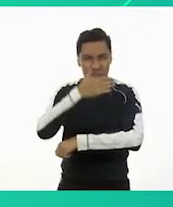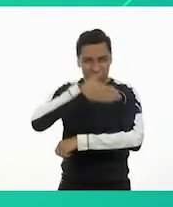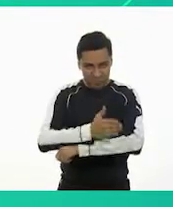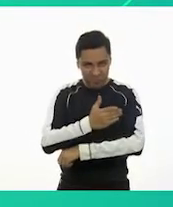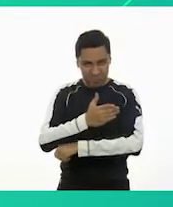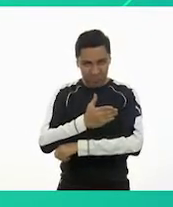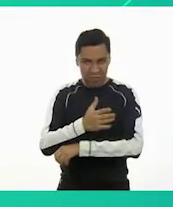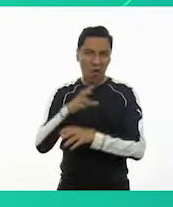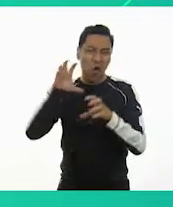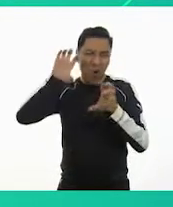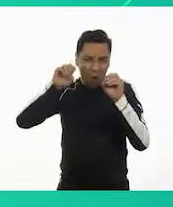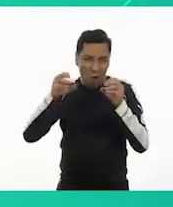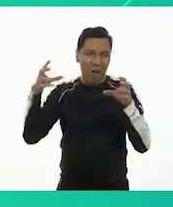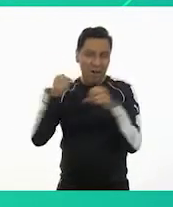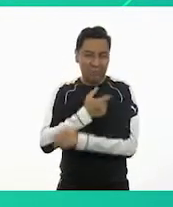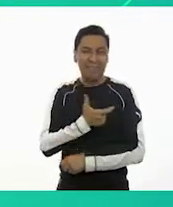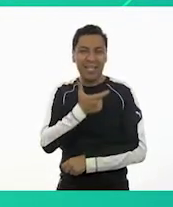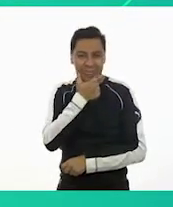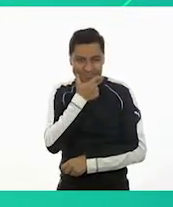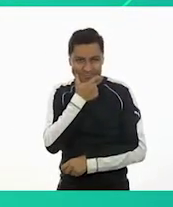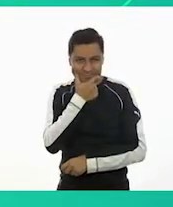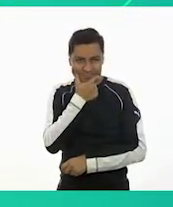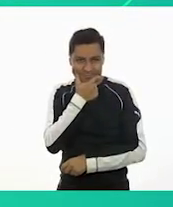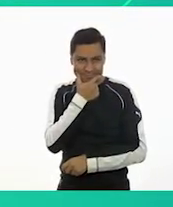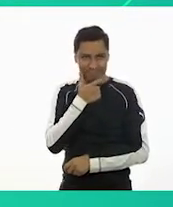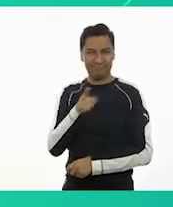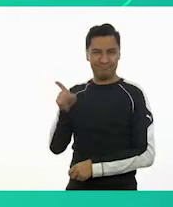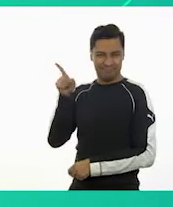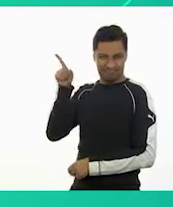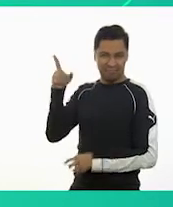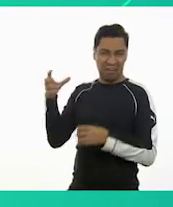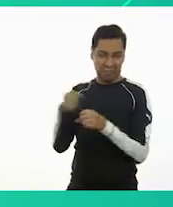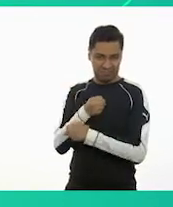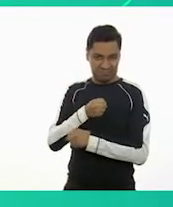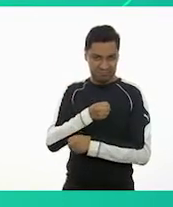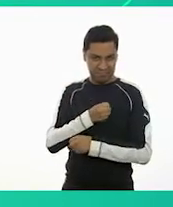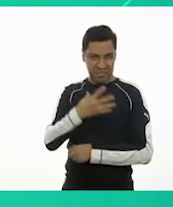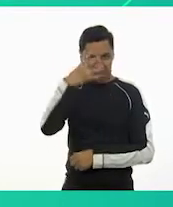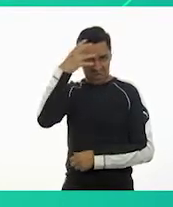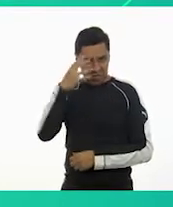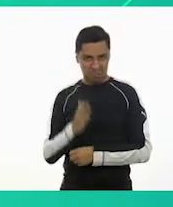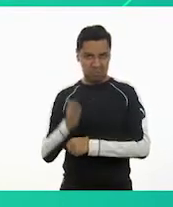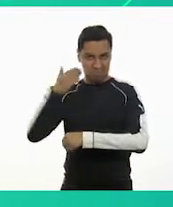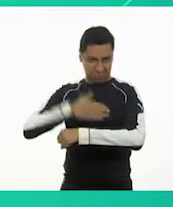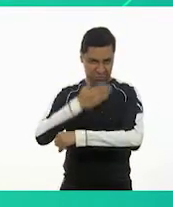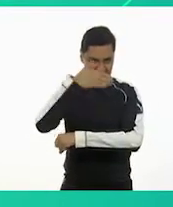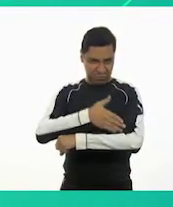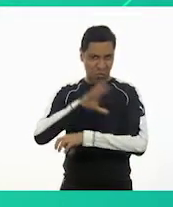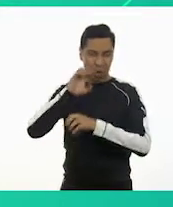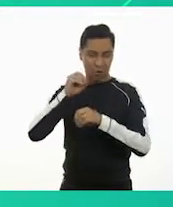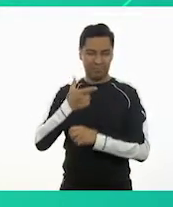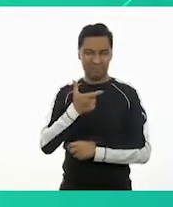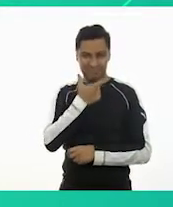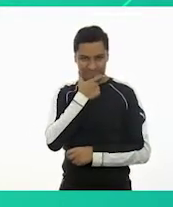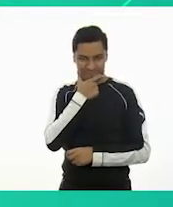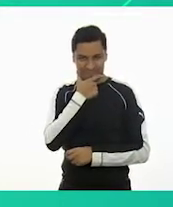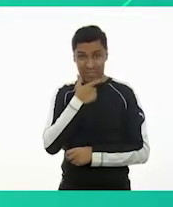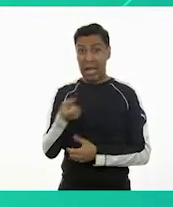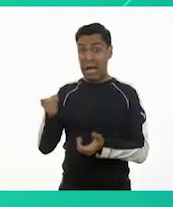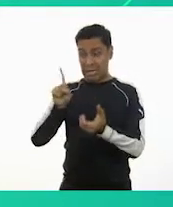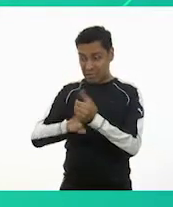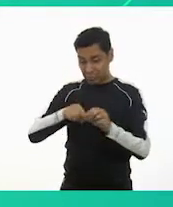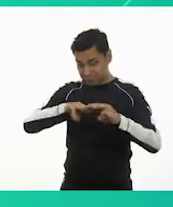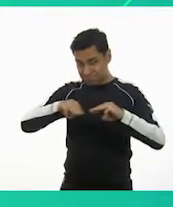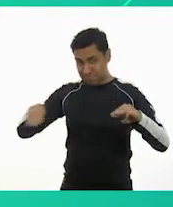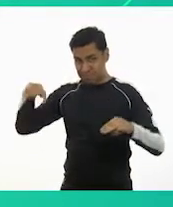Wow, la vaquita marina o cochito es lo que estamos viendo en pantalla. Los mamíferos marinos